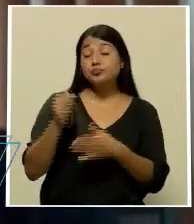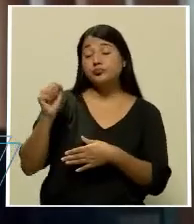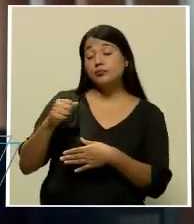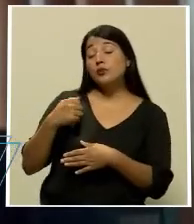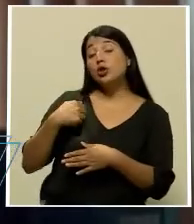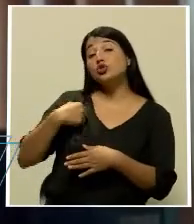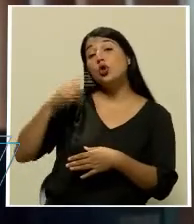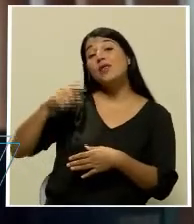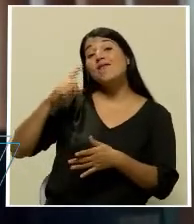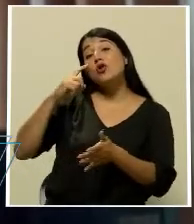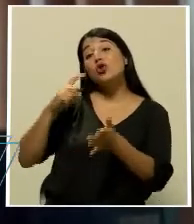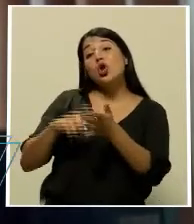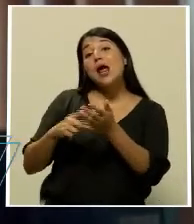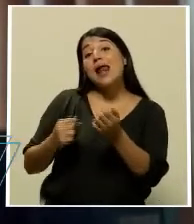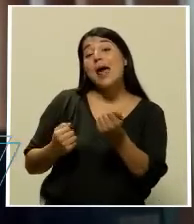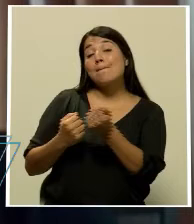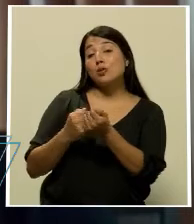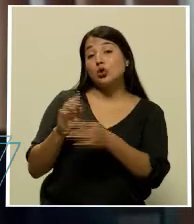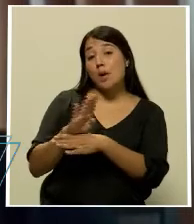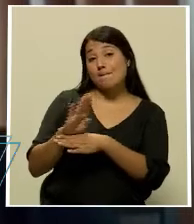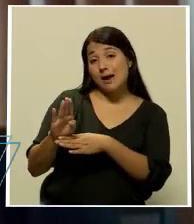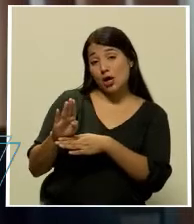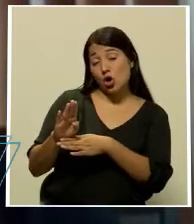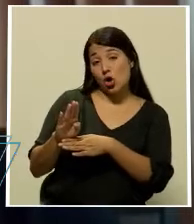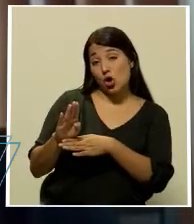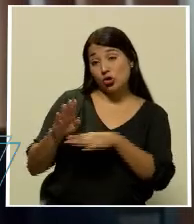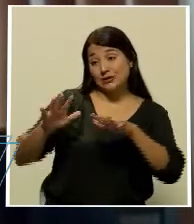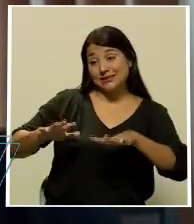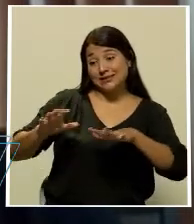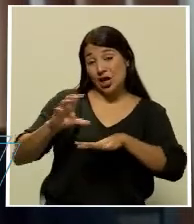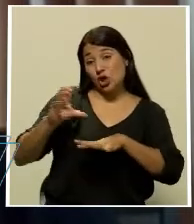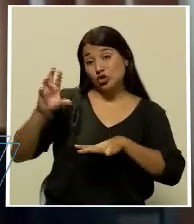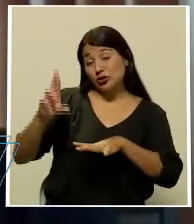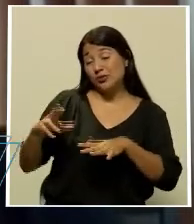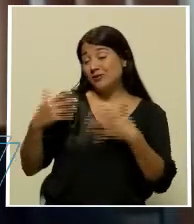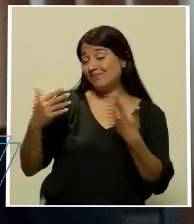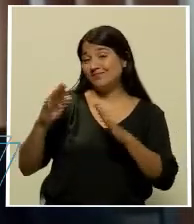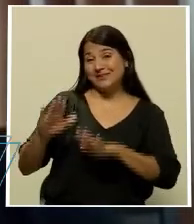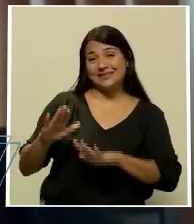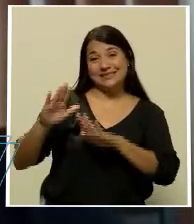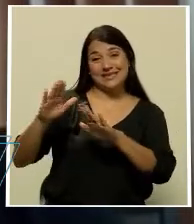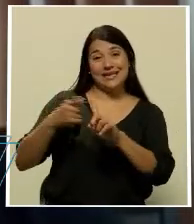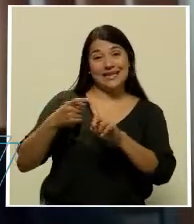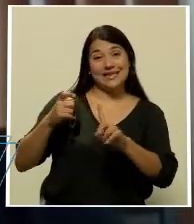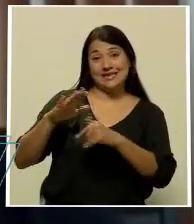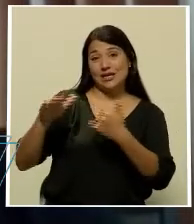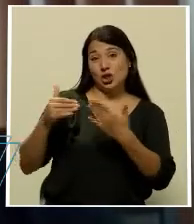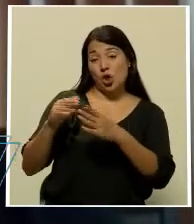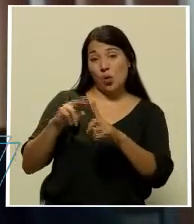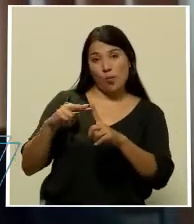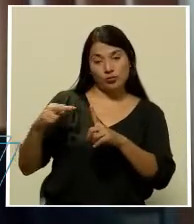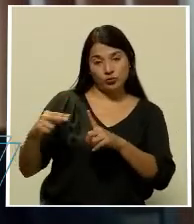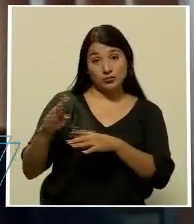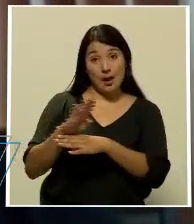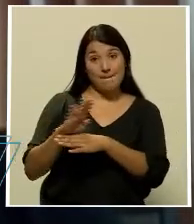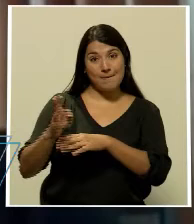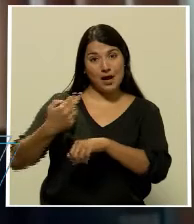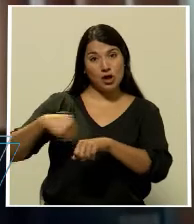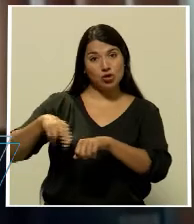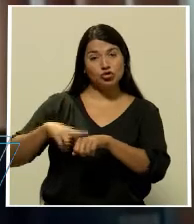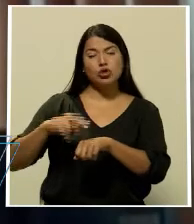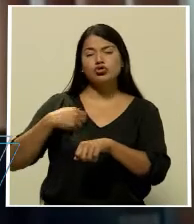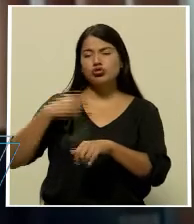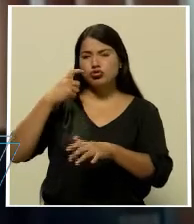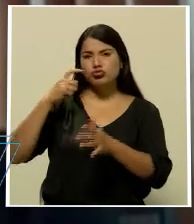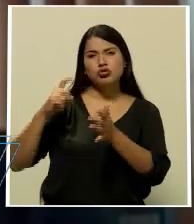banca costarricense fue extraordinario en todos los ámbitos. El Banco Nacional, a quien reconozco mucho